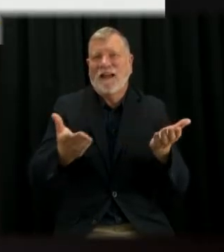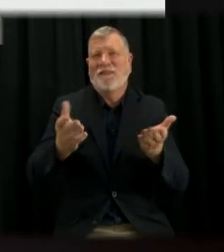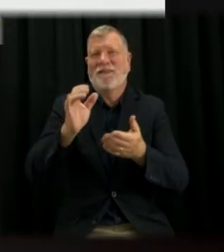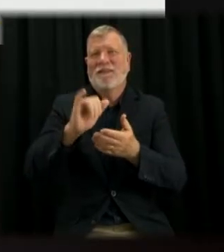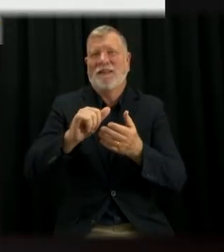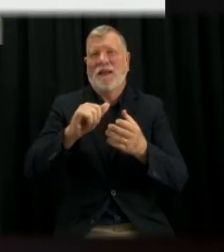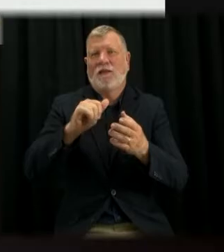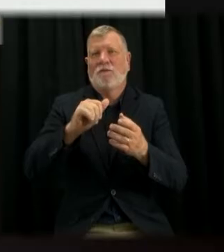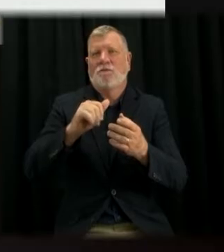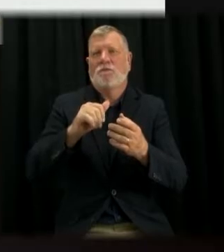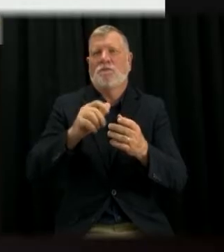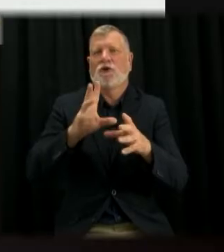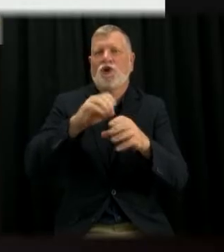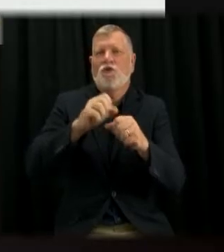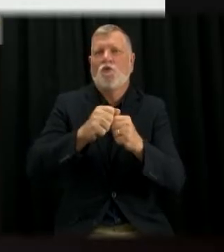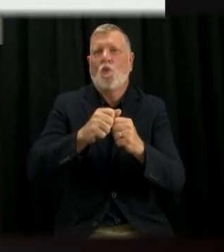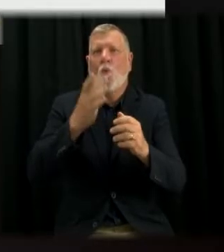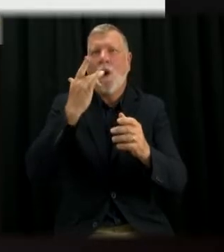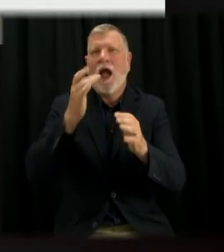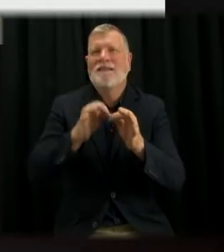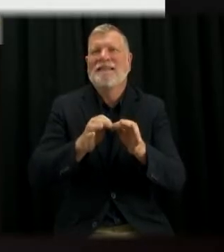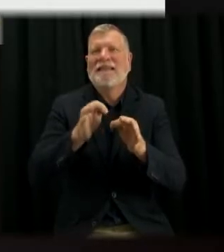factores que contribuyen al atraso.